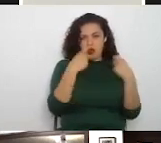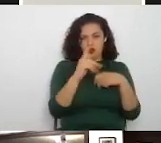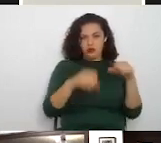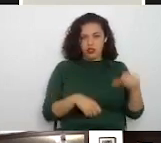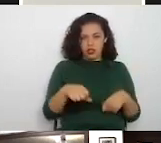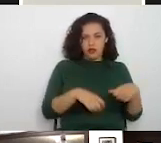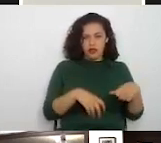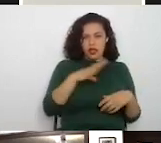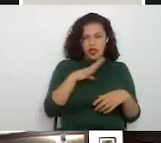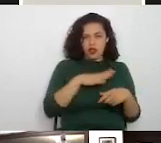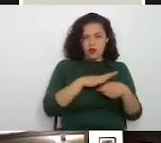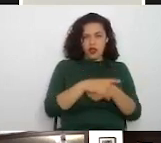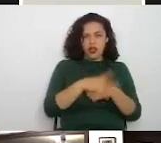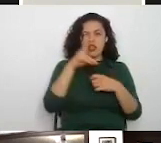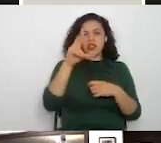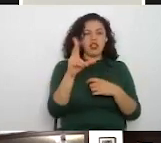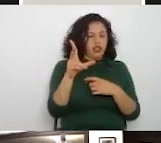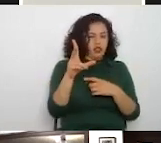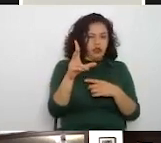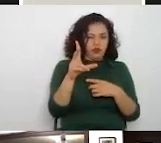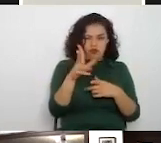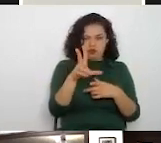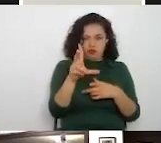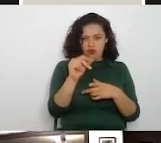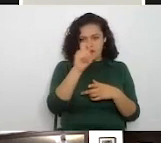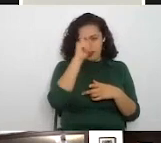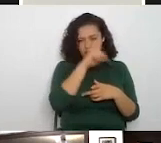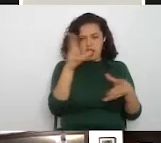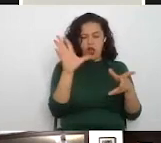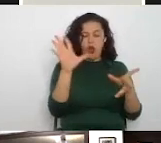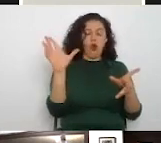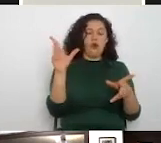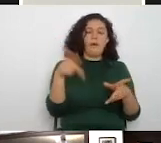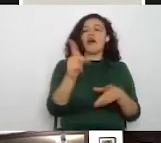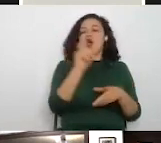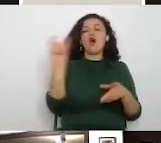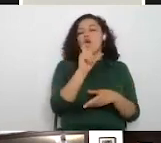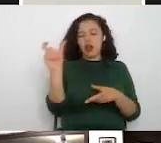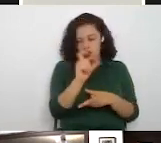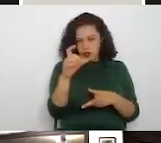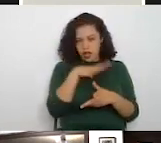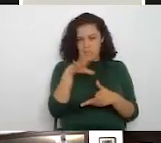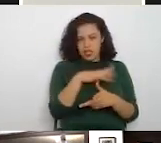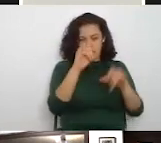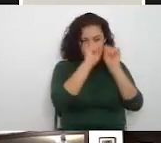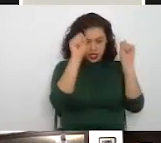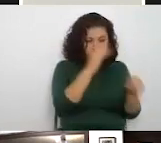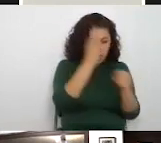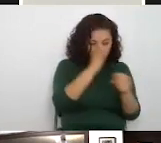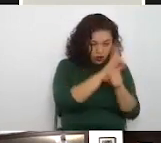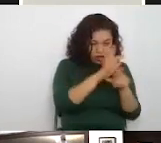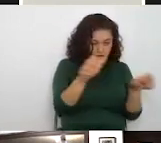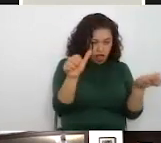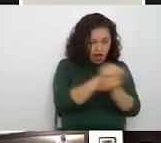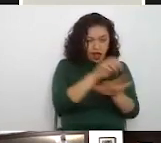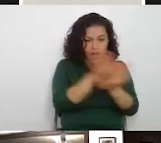actuales, sino que al sustituir un sistema actual físico por uno de originales,